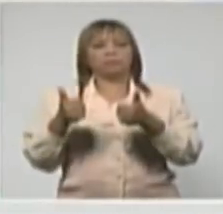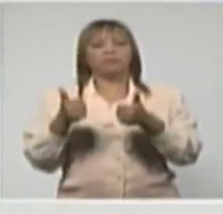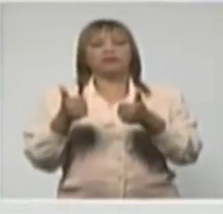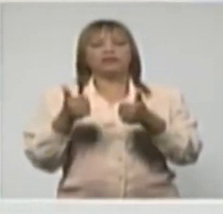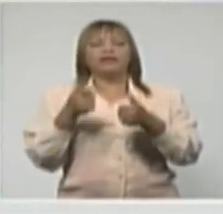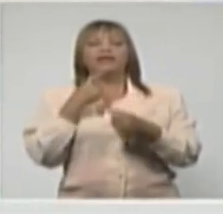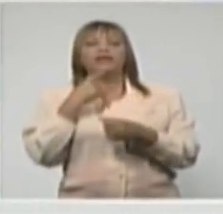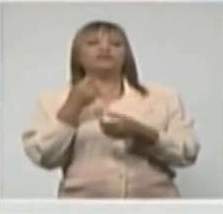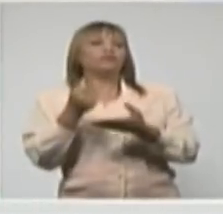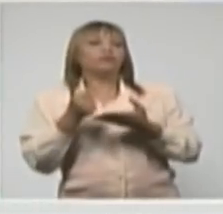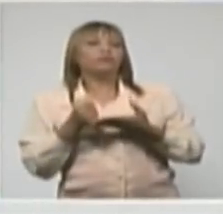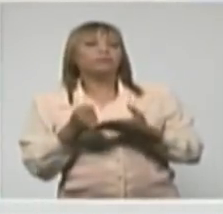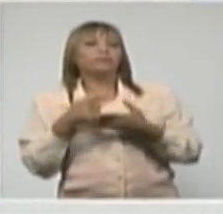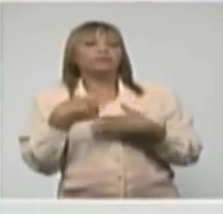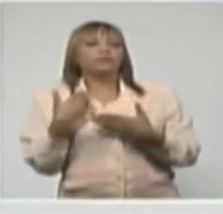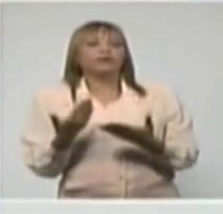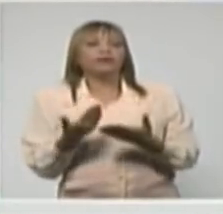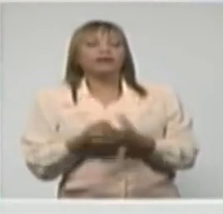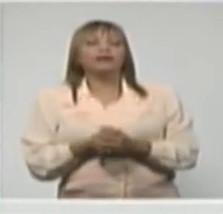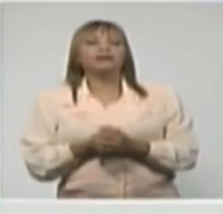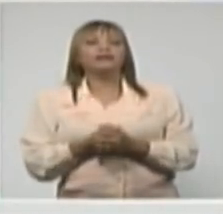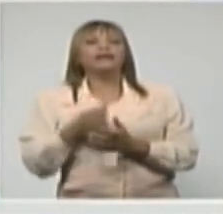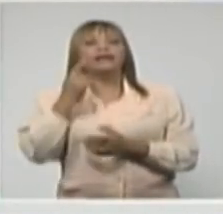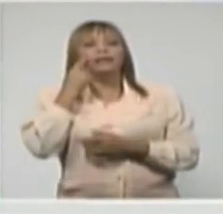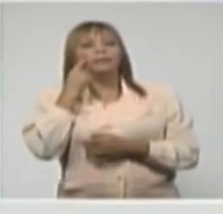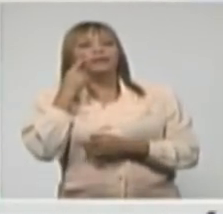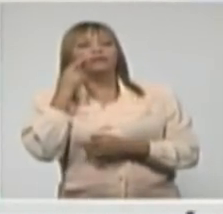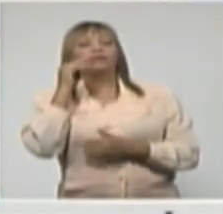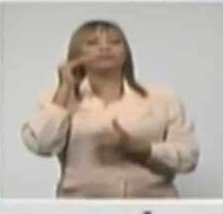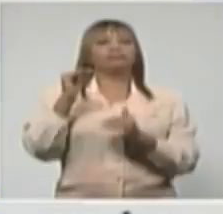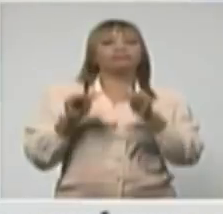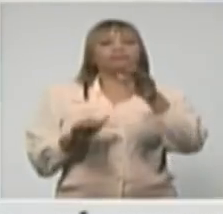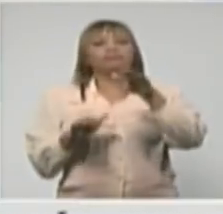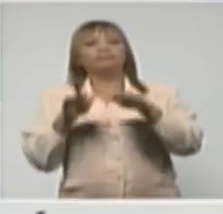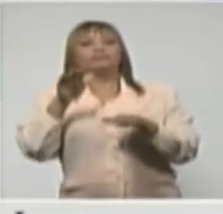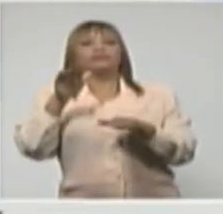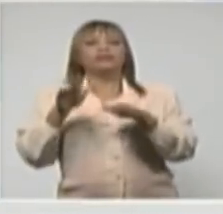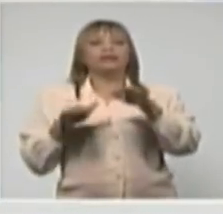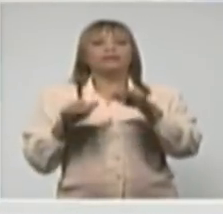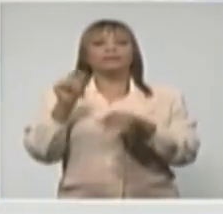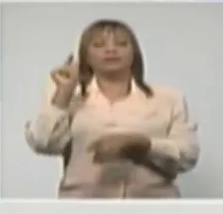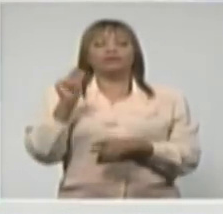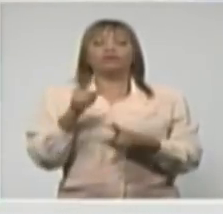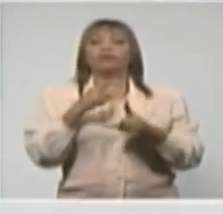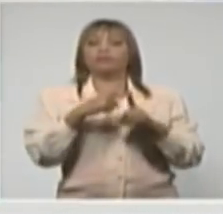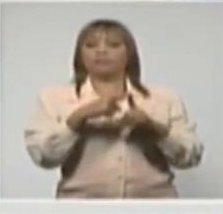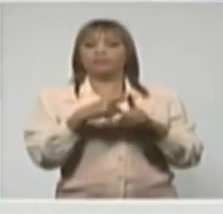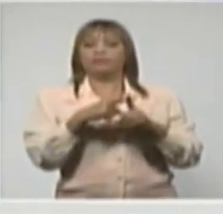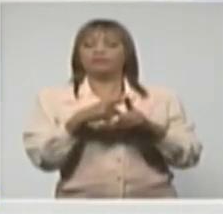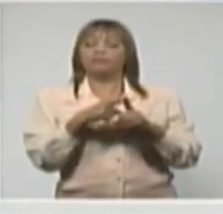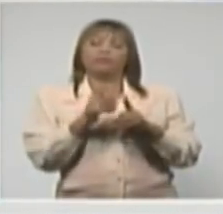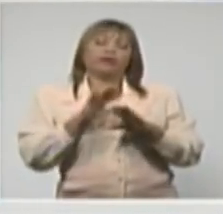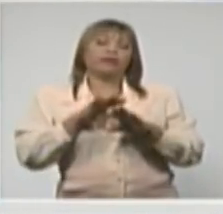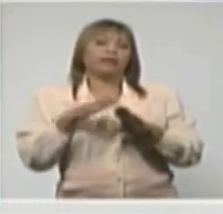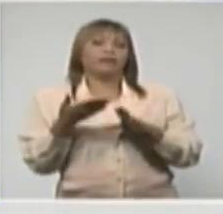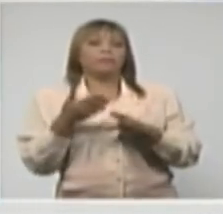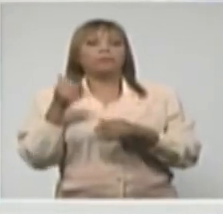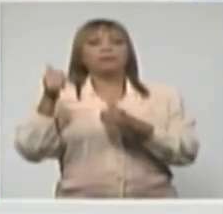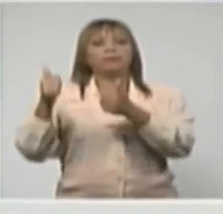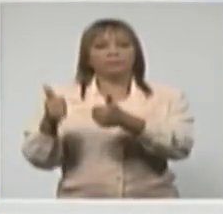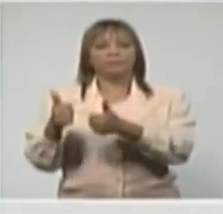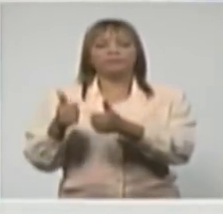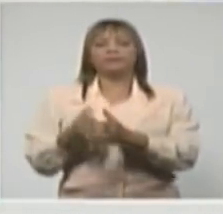ir disminuyendo los casos activos porque ya dejan de estar positivos estas